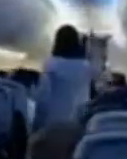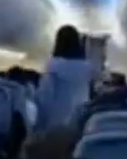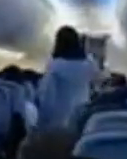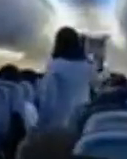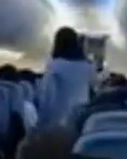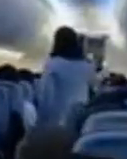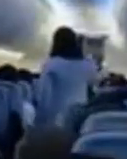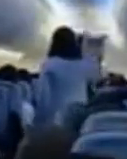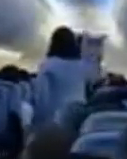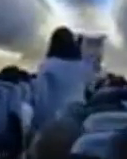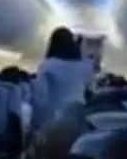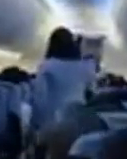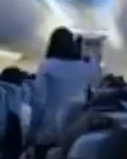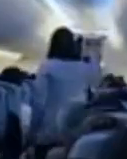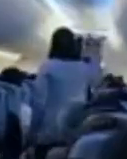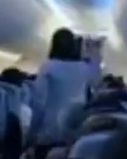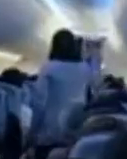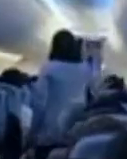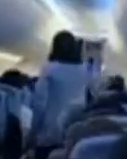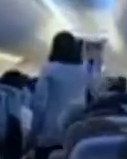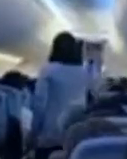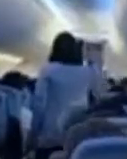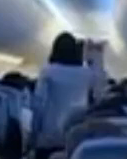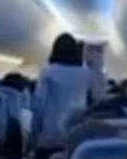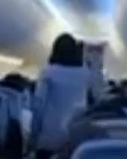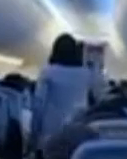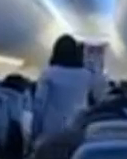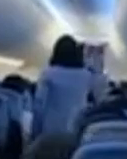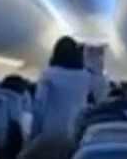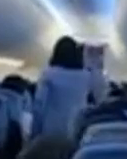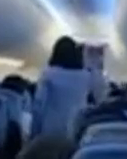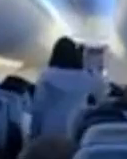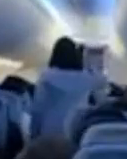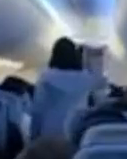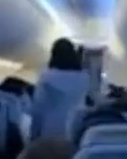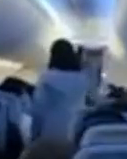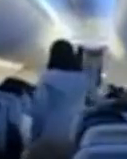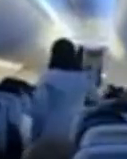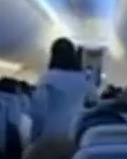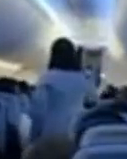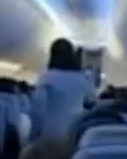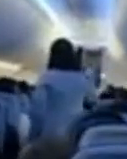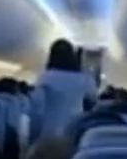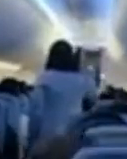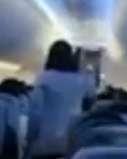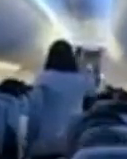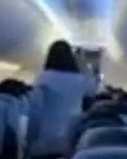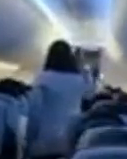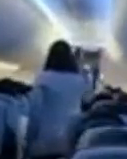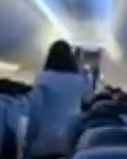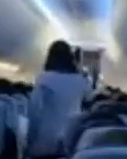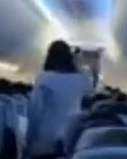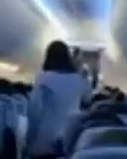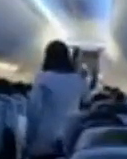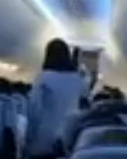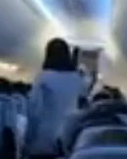quedó callado y el día de hoy en su conferencia respondió ante las acciones de la mujer, afirmando que está consciente de que